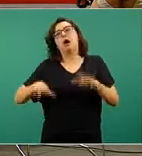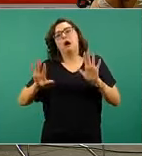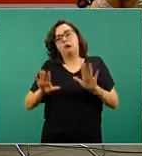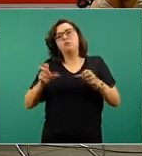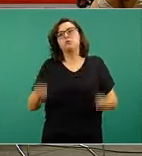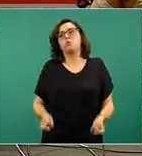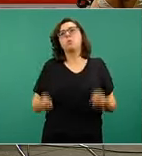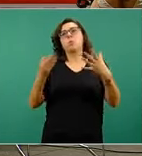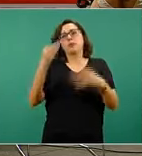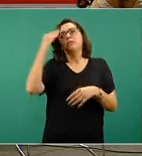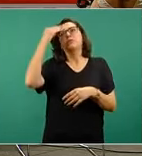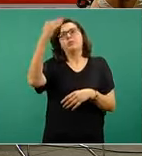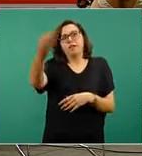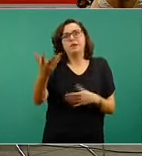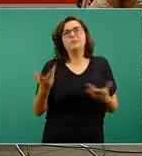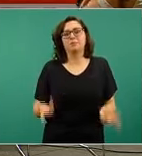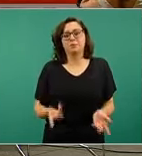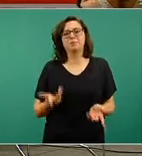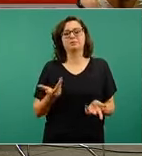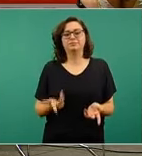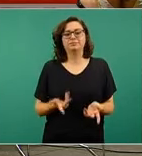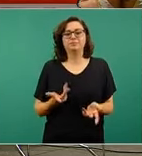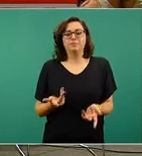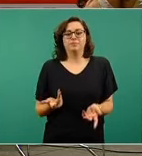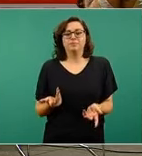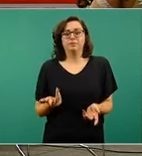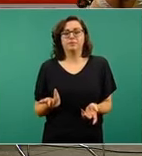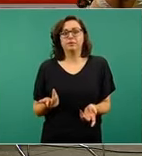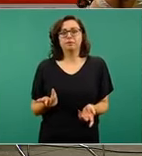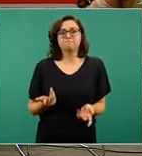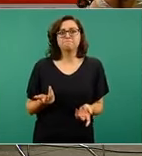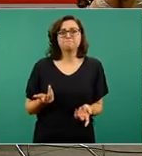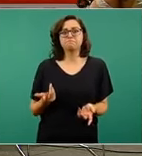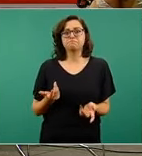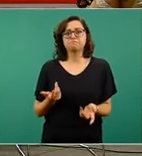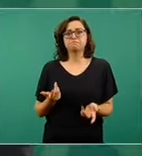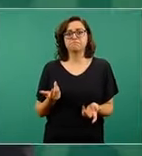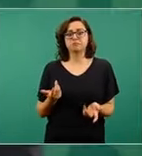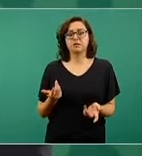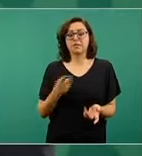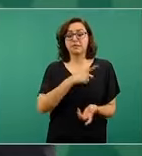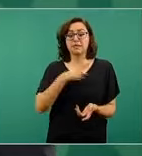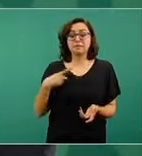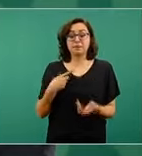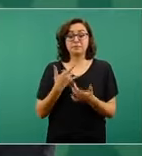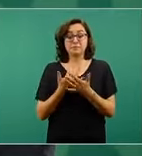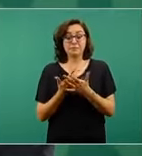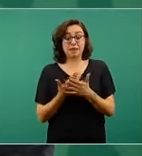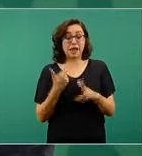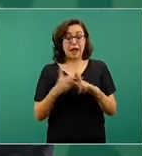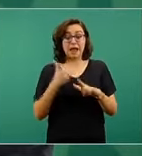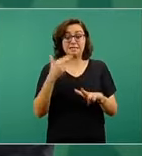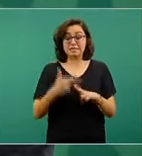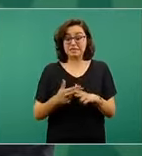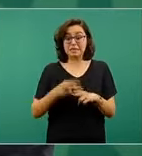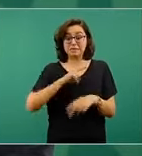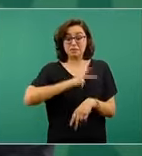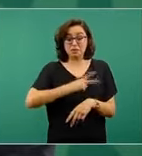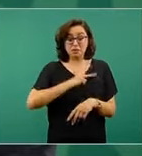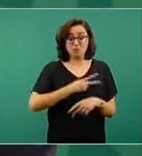infección, pues obviamente está dada, uno, por la enfermedad en sí, en este caso el microorganismo que la